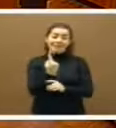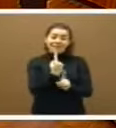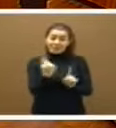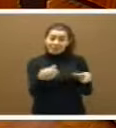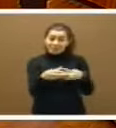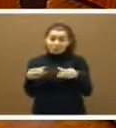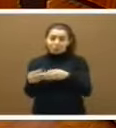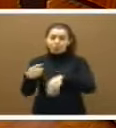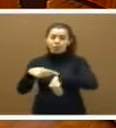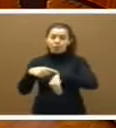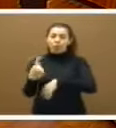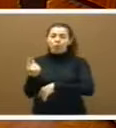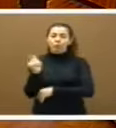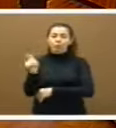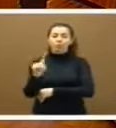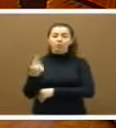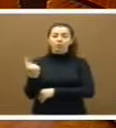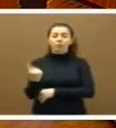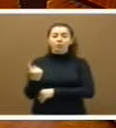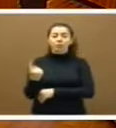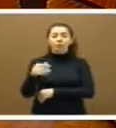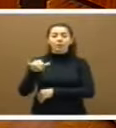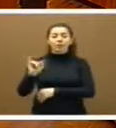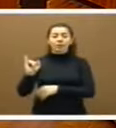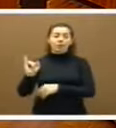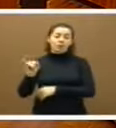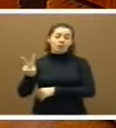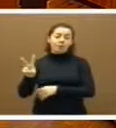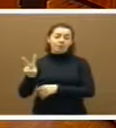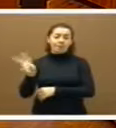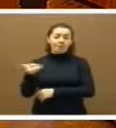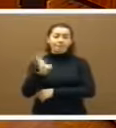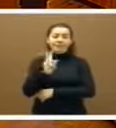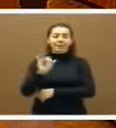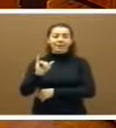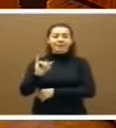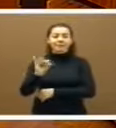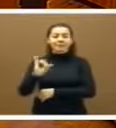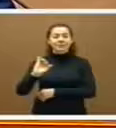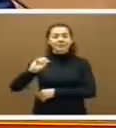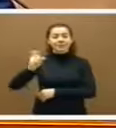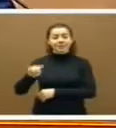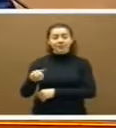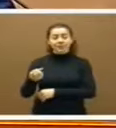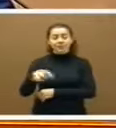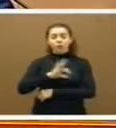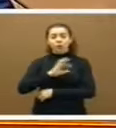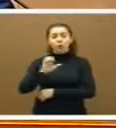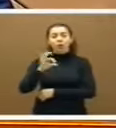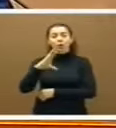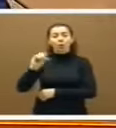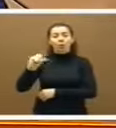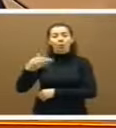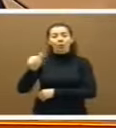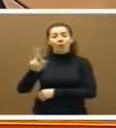uno de ellos. En primer lugar, por el Grupo Parlamentario Izquierda Unida a ver de sí es su portavoz, señor Escobar, que lo quiera hacer desde el escaño. Dino un